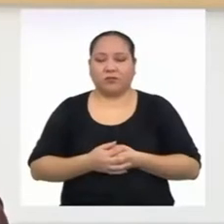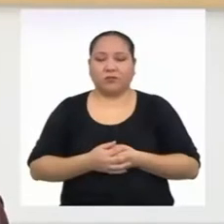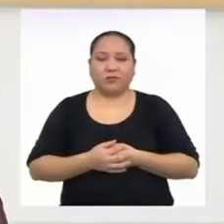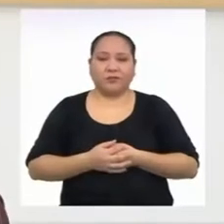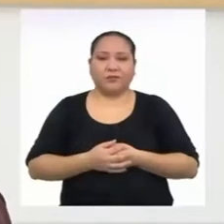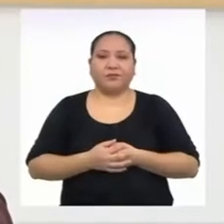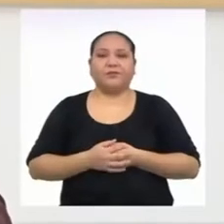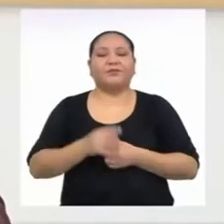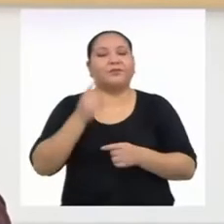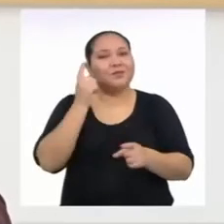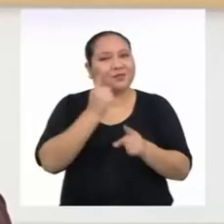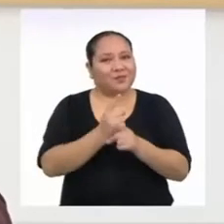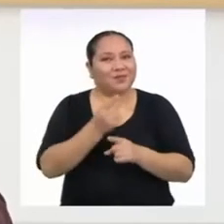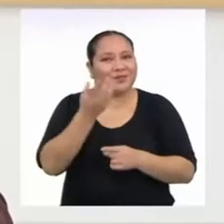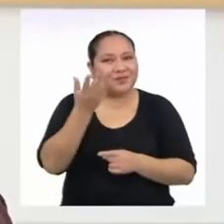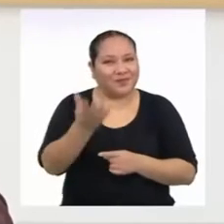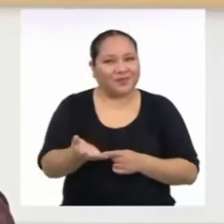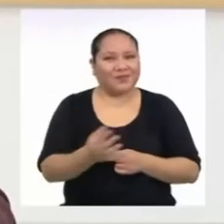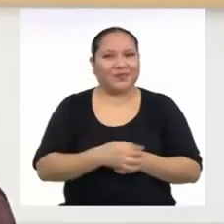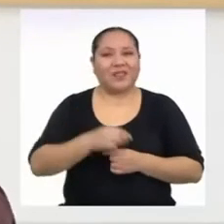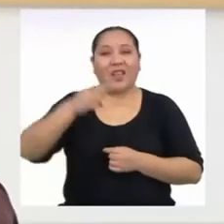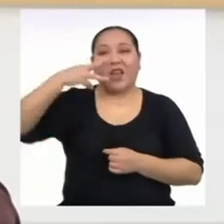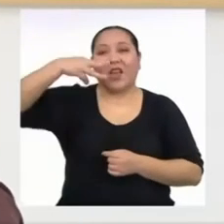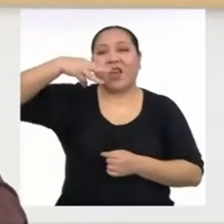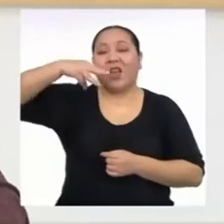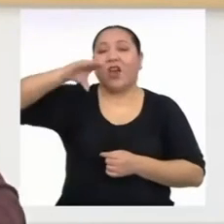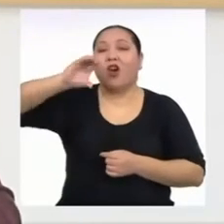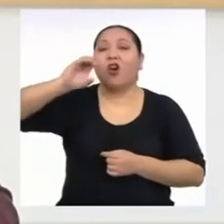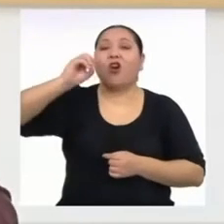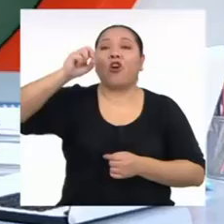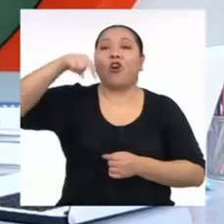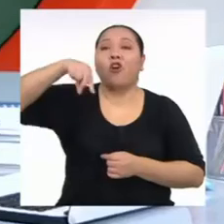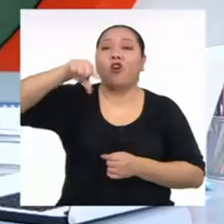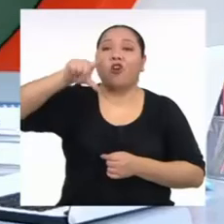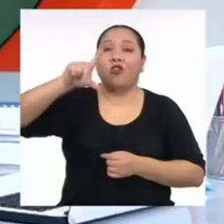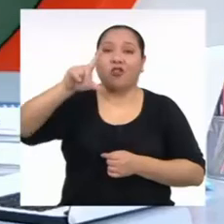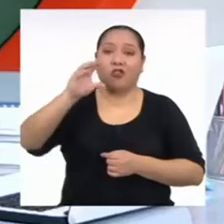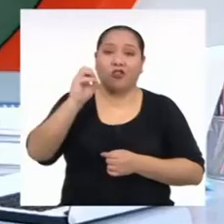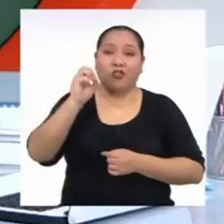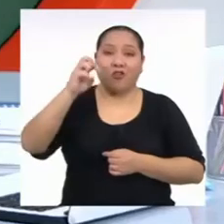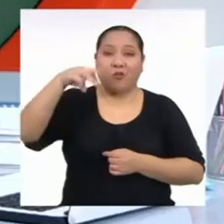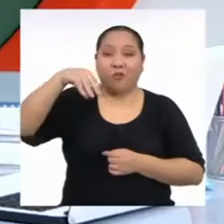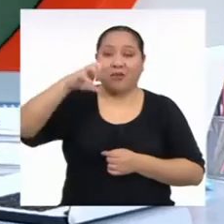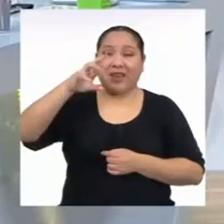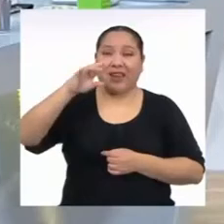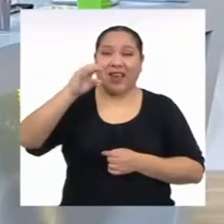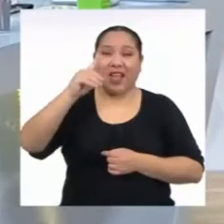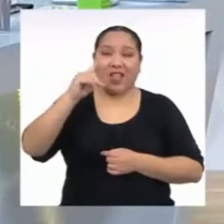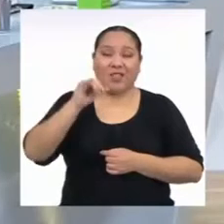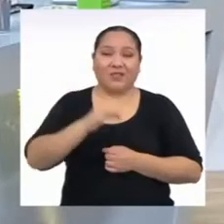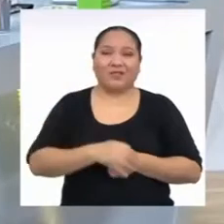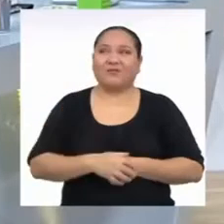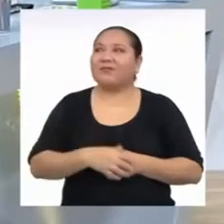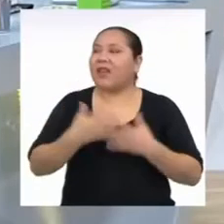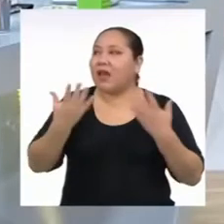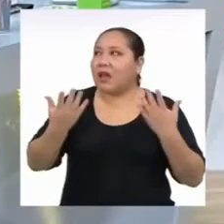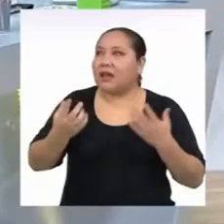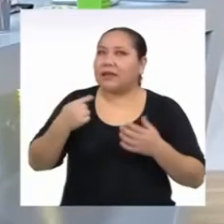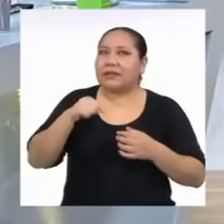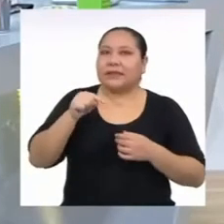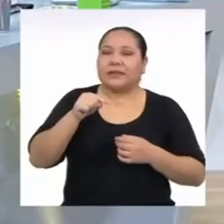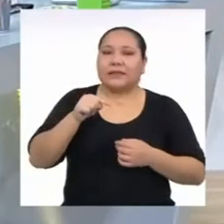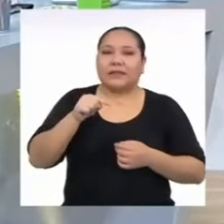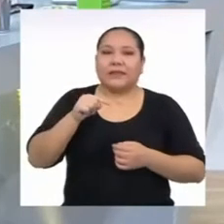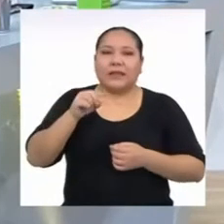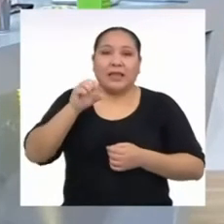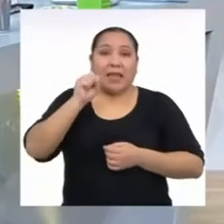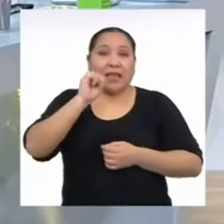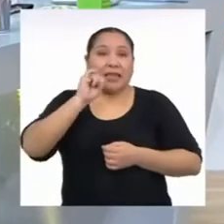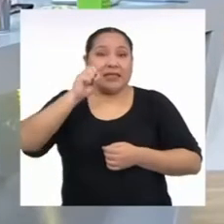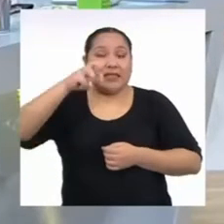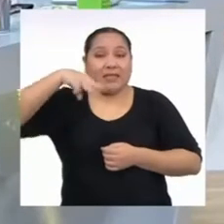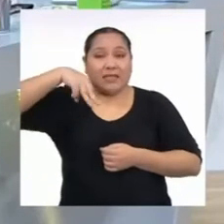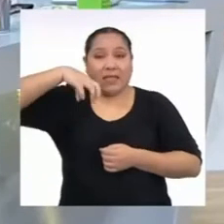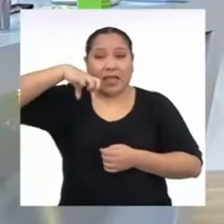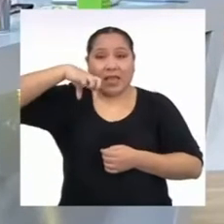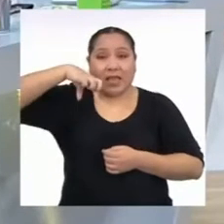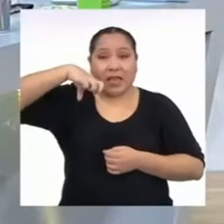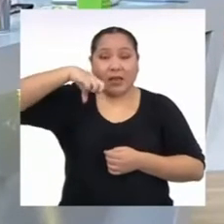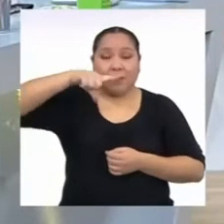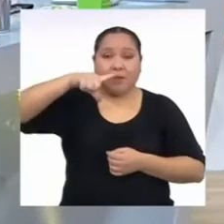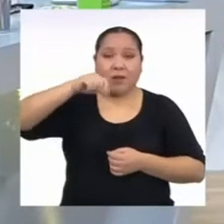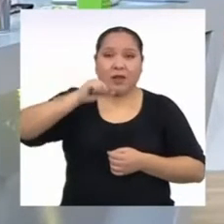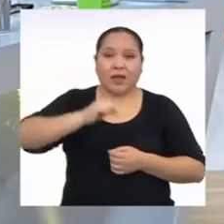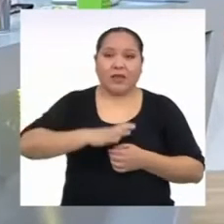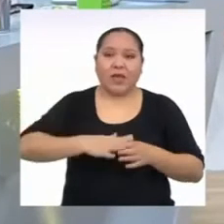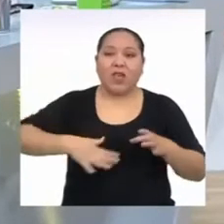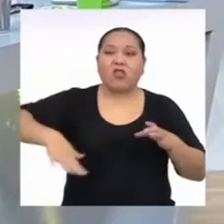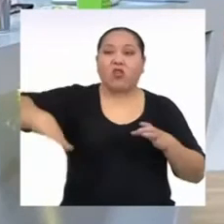¡Excelente! Así se hace un muestreo por conglomerados. Entonces, en el aleatorio simple se elige del total